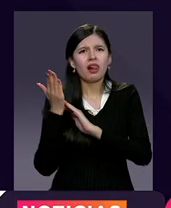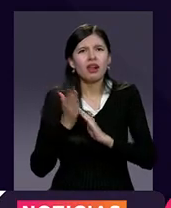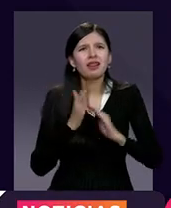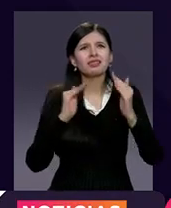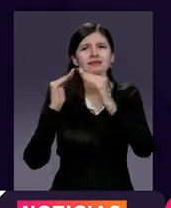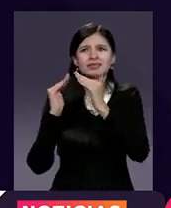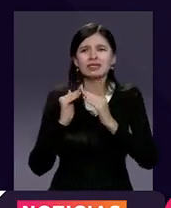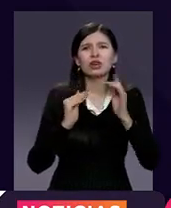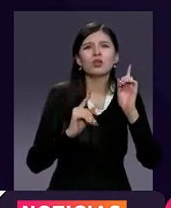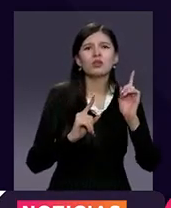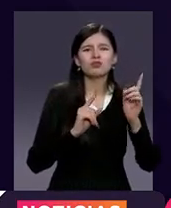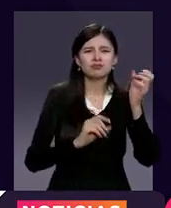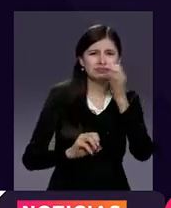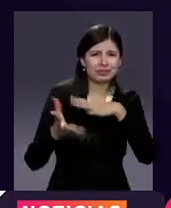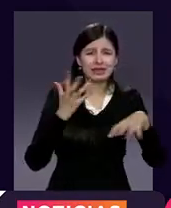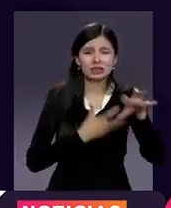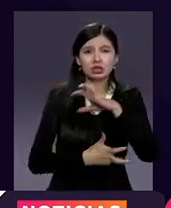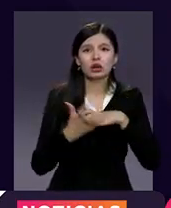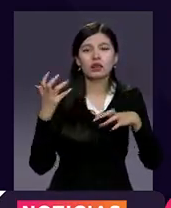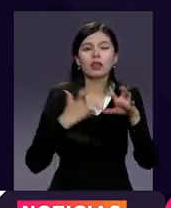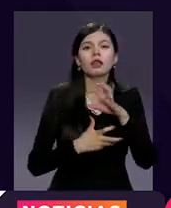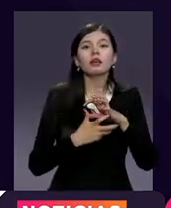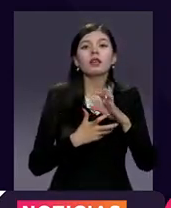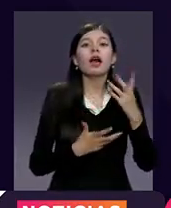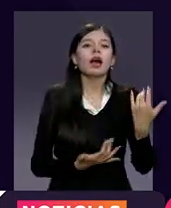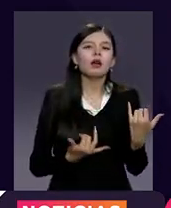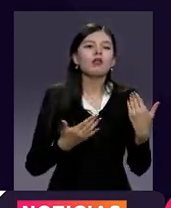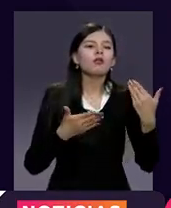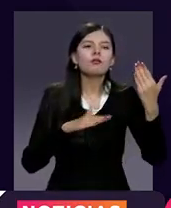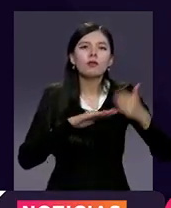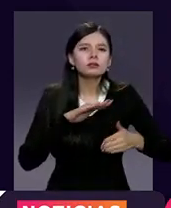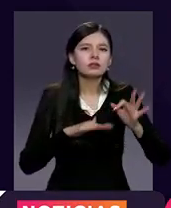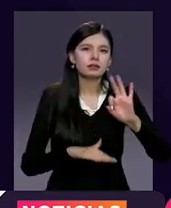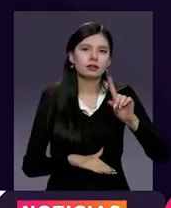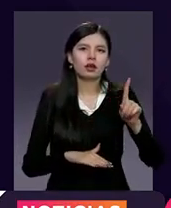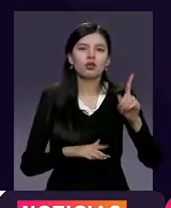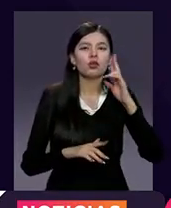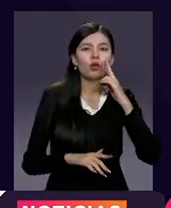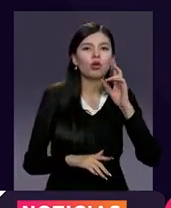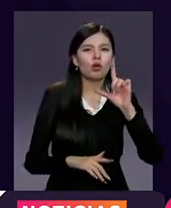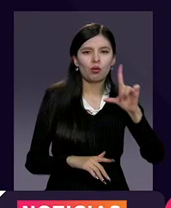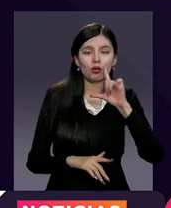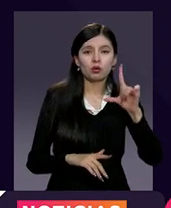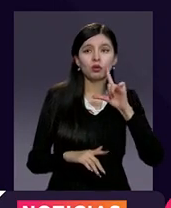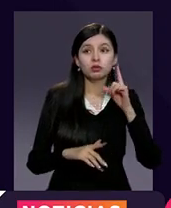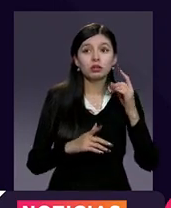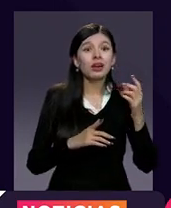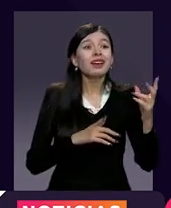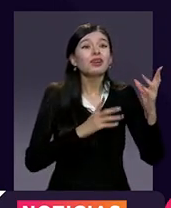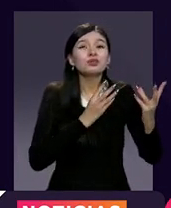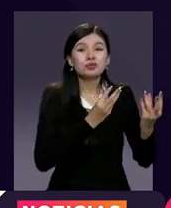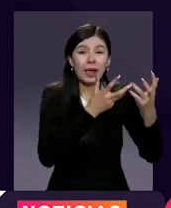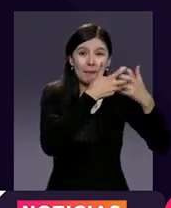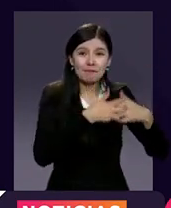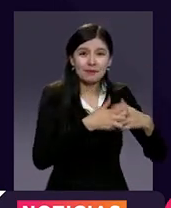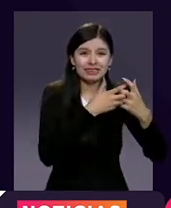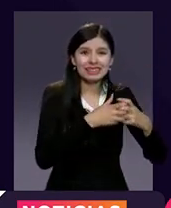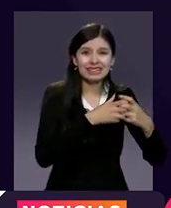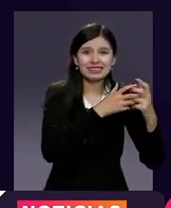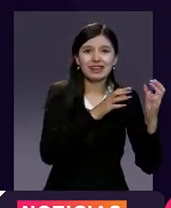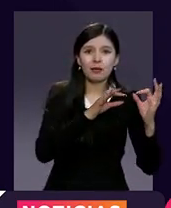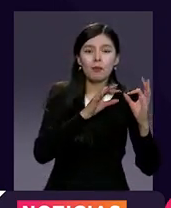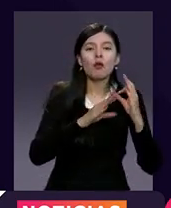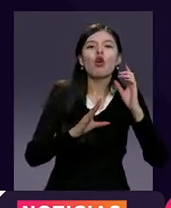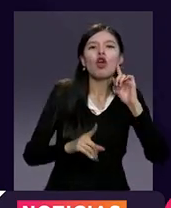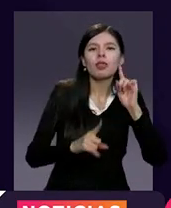terrorismo hasta el 31 de julio. El trato se realizó con las aseguradoras del departamento para proteger bienes si se presentan actos de